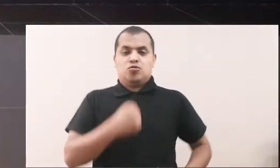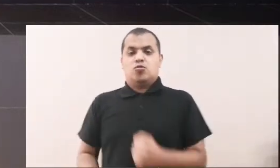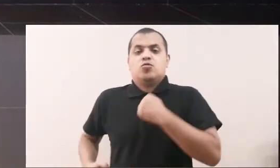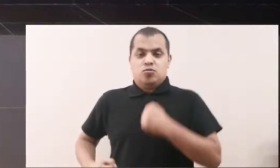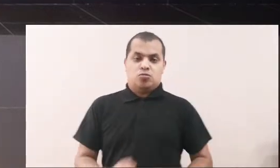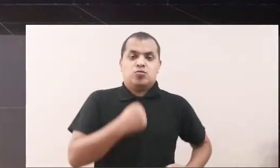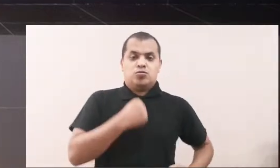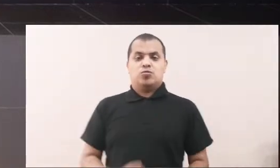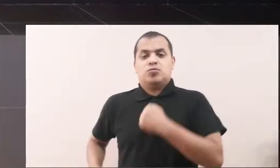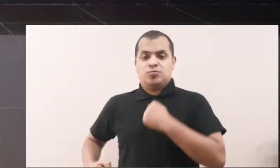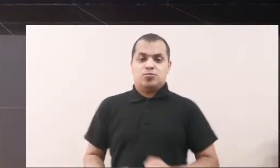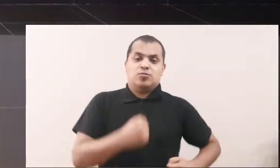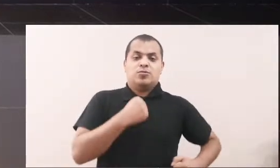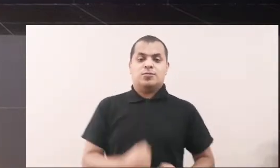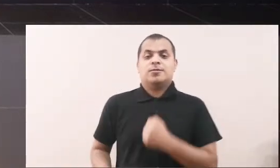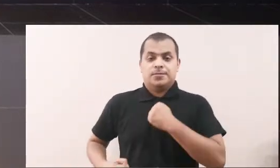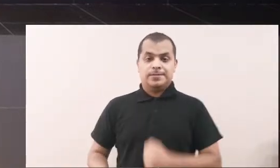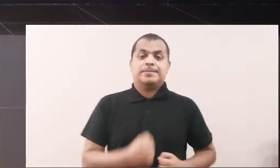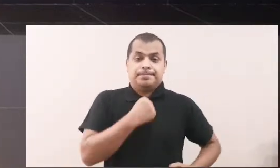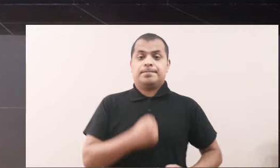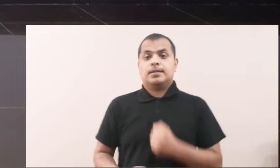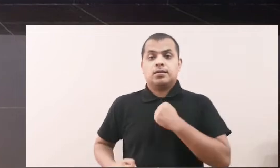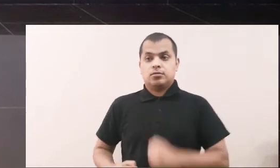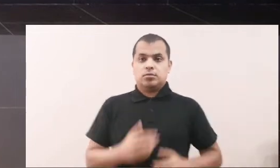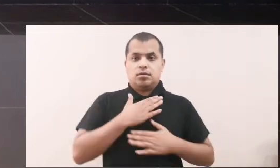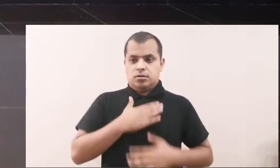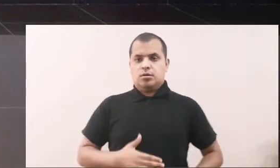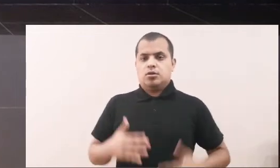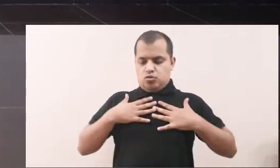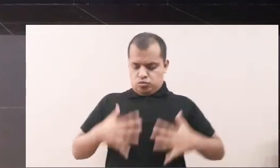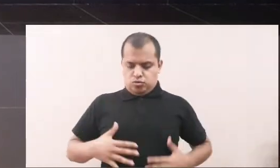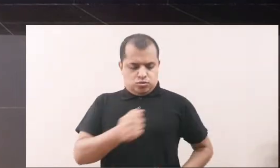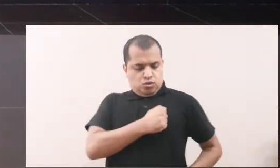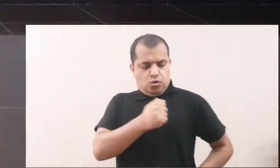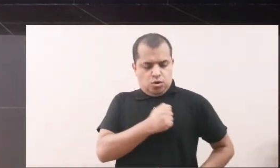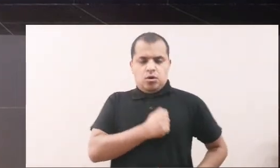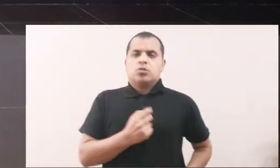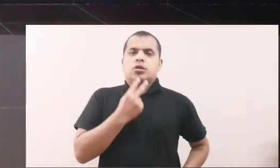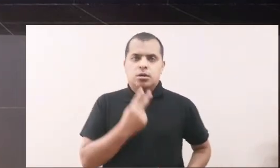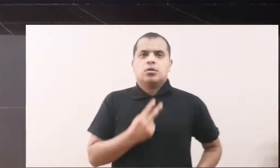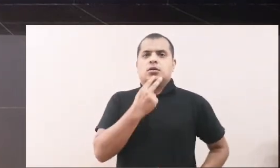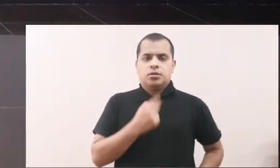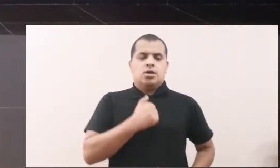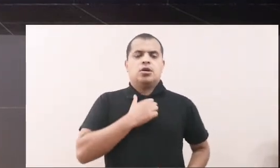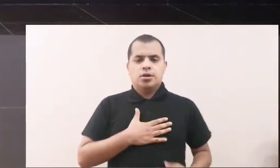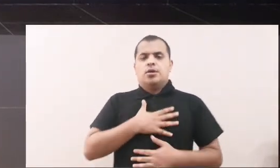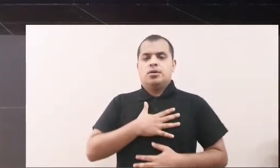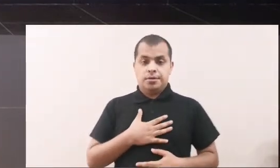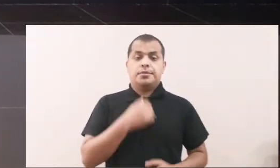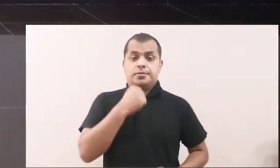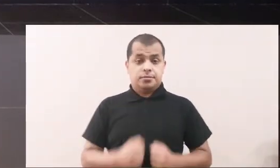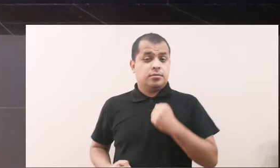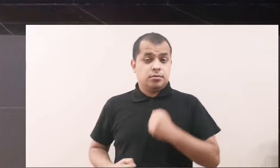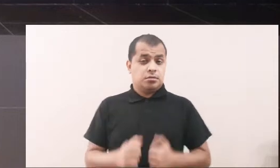que tiene esta segunda parte del calentamiento, que es activar a nuestro aparato cardiorrespiratorio. Podemos variar de